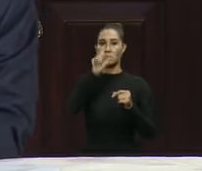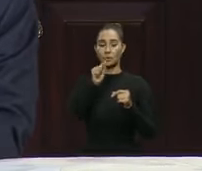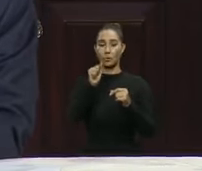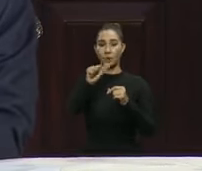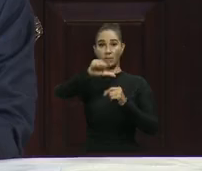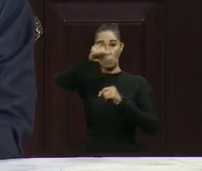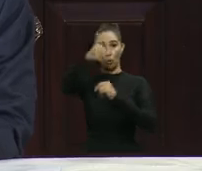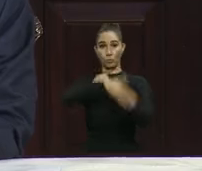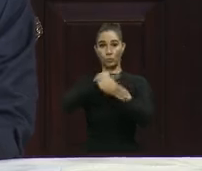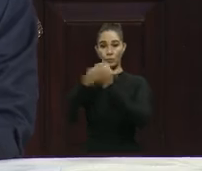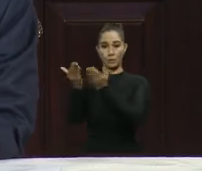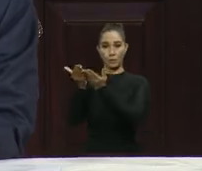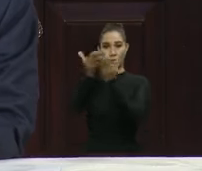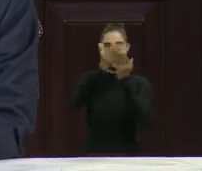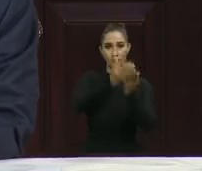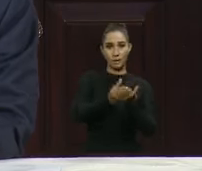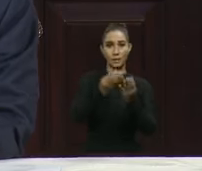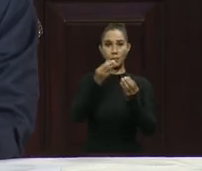la producción de pollo.